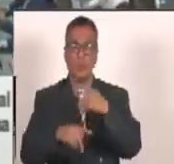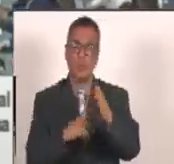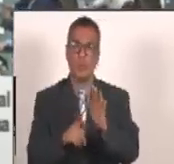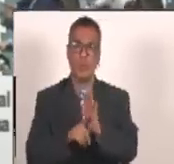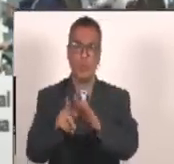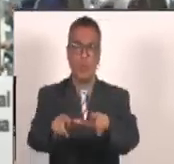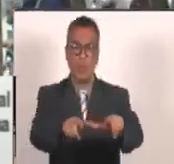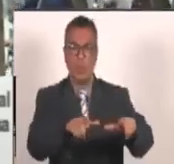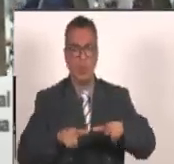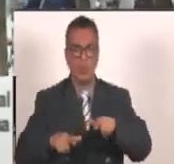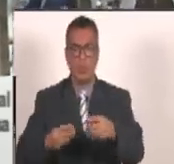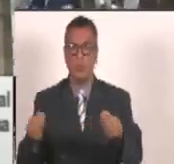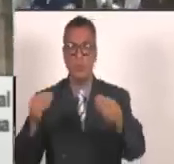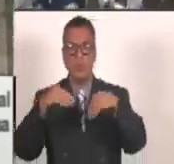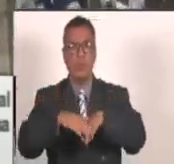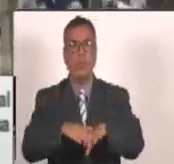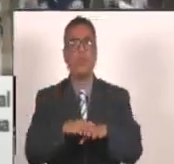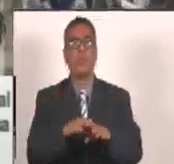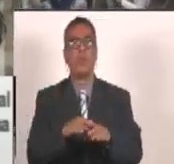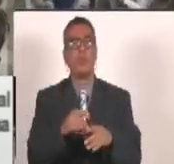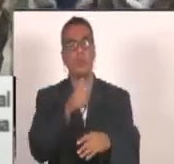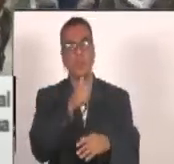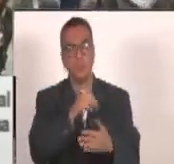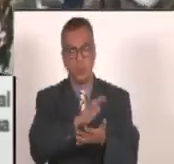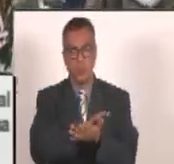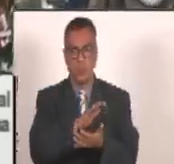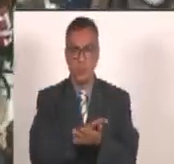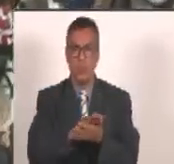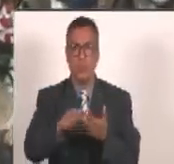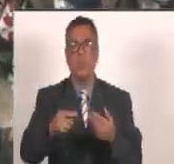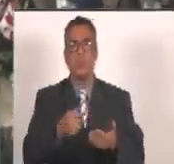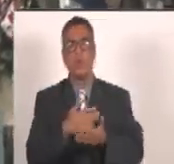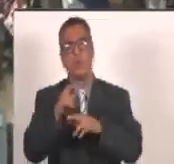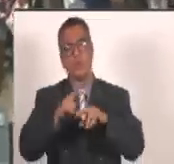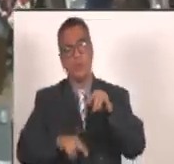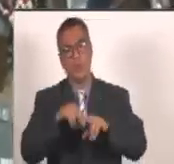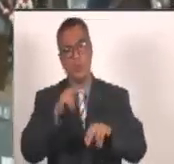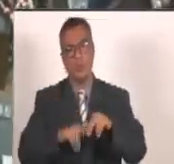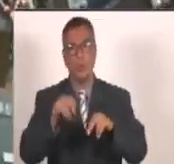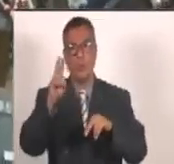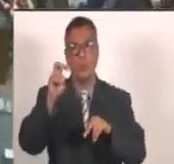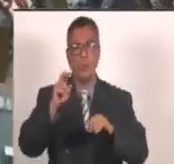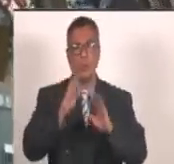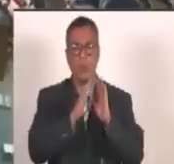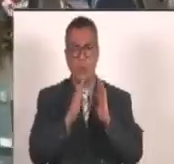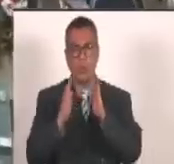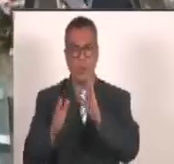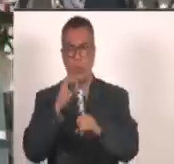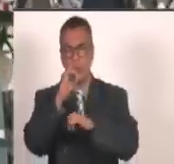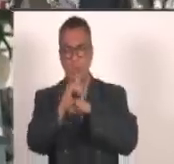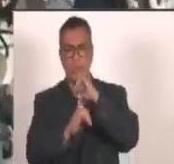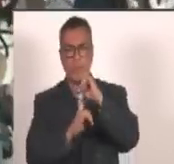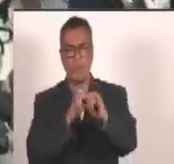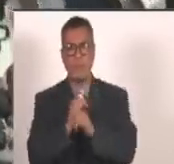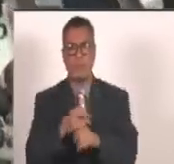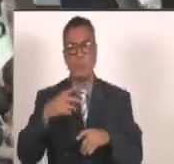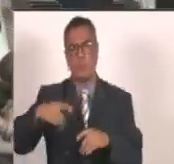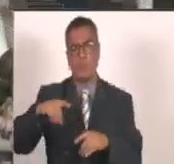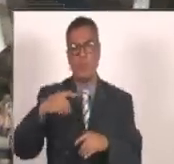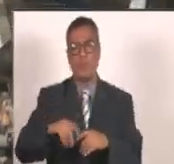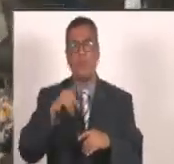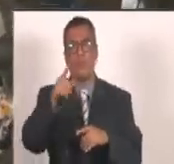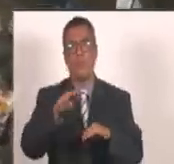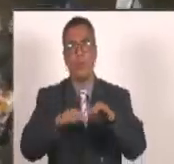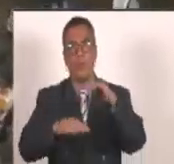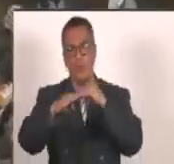desarrollar espacios de integración pacífica que contribuyan a la construcción de un nuevo orden internacional democrático